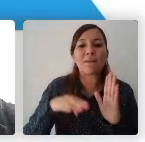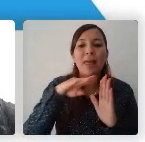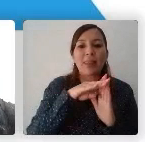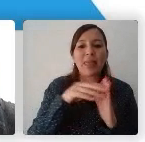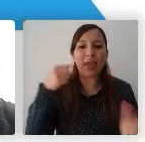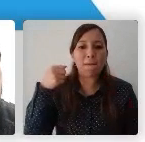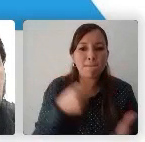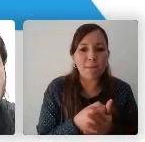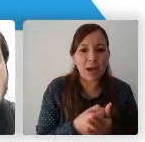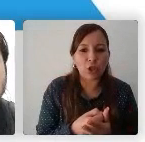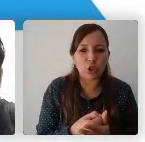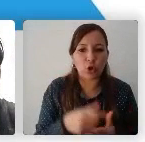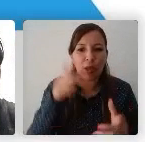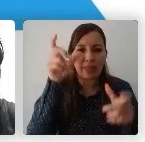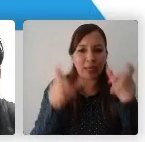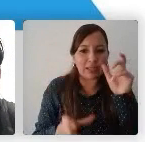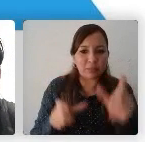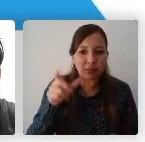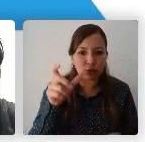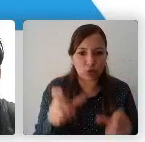social, ¿no? De trascendencia, ¿no? Como los